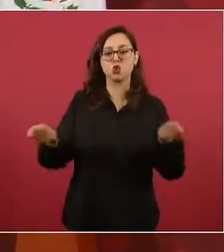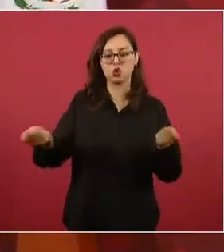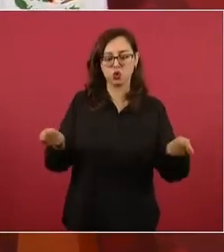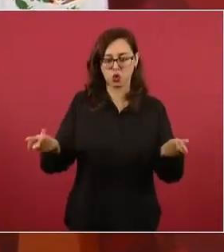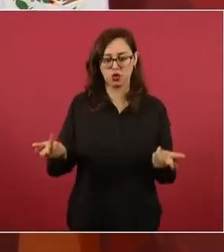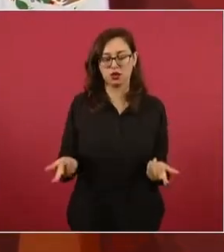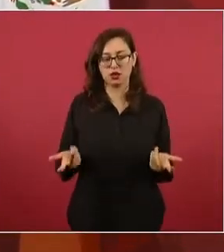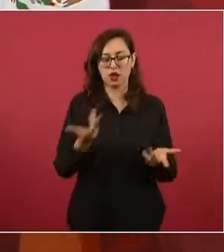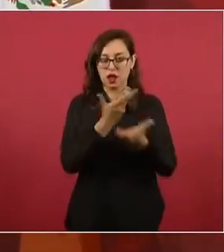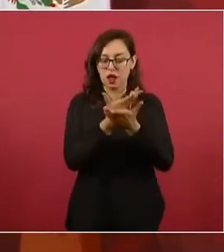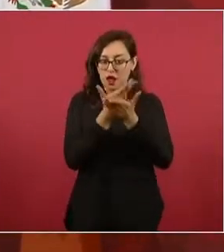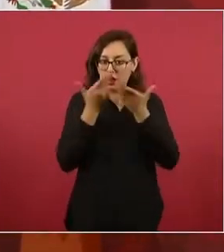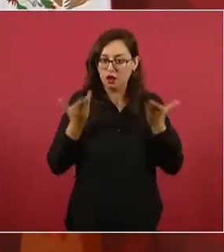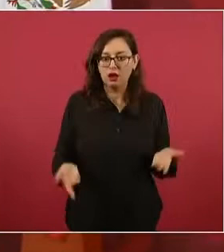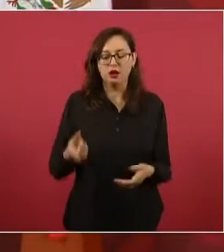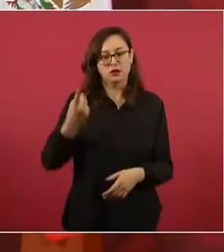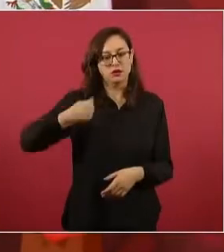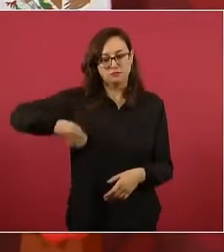un esfuerzo